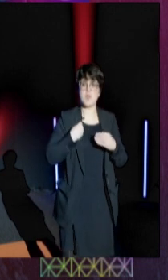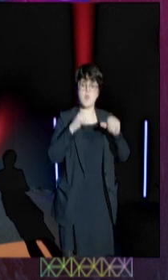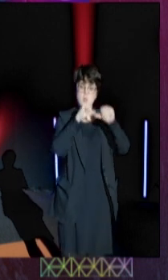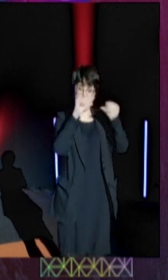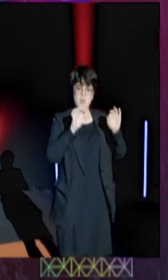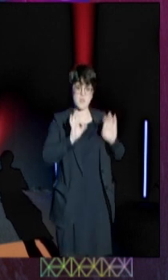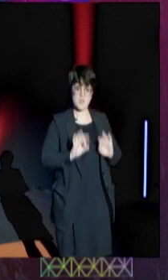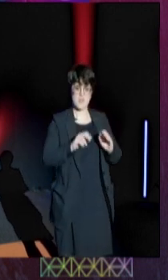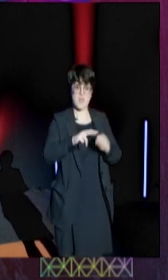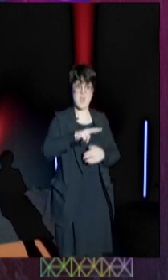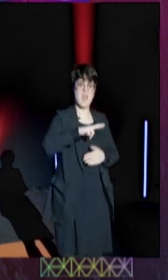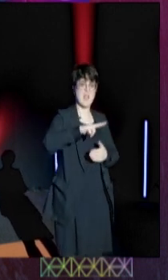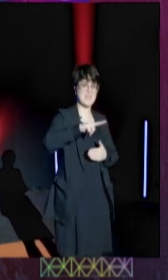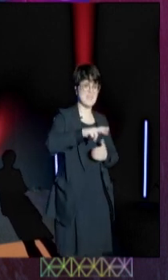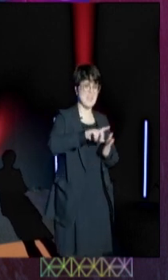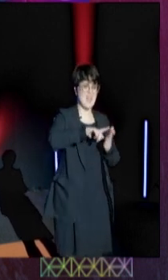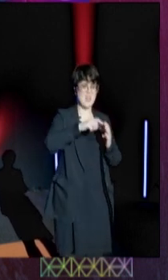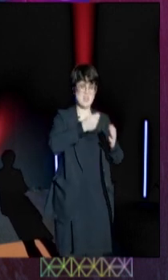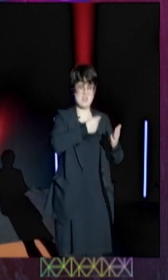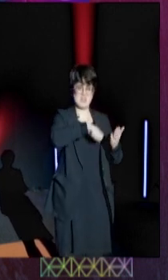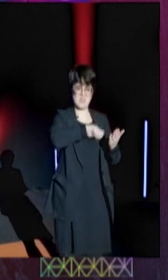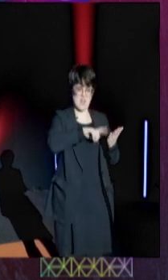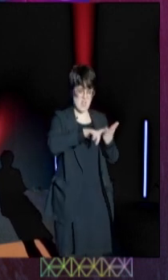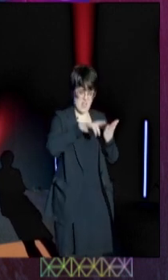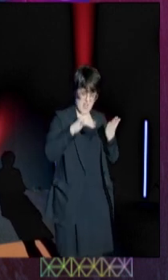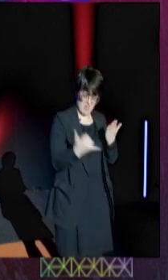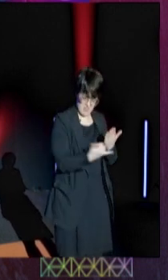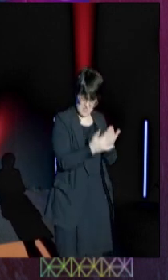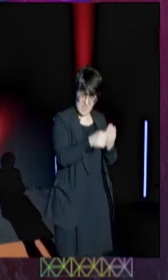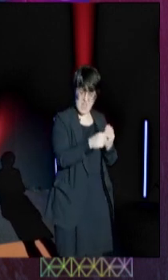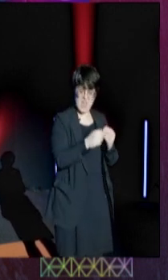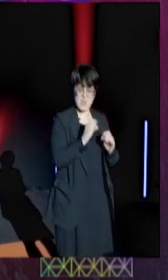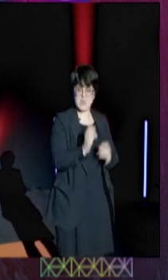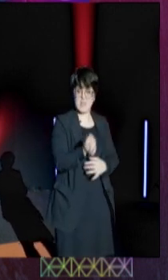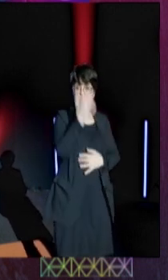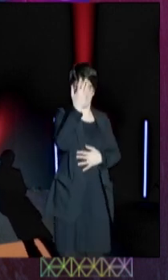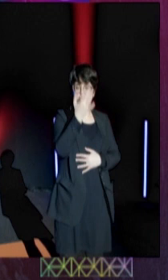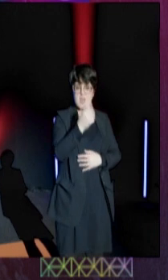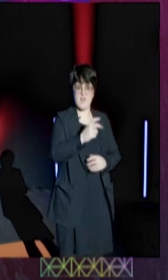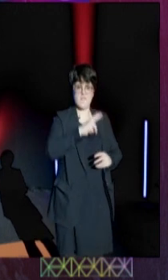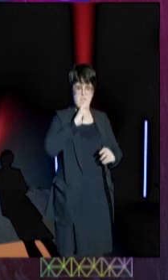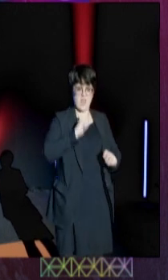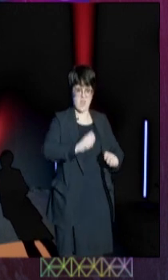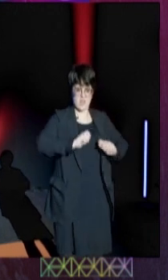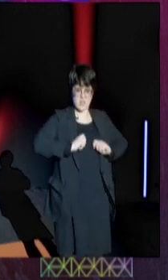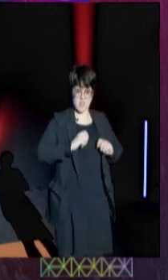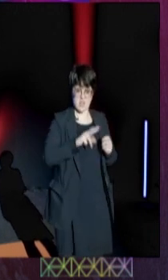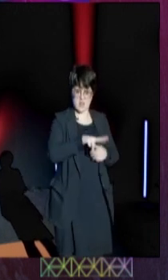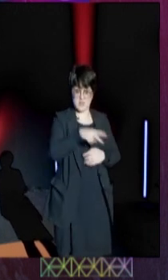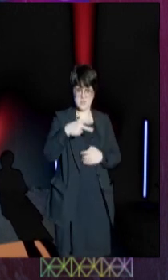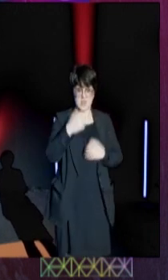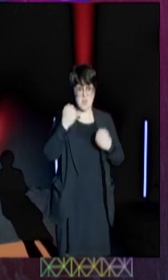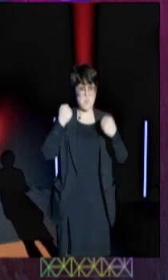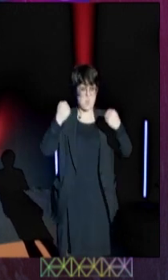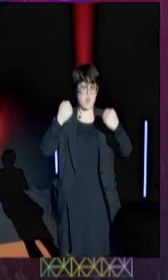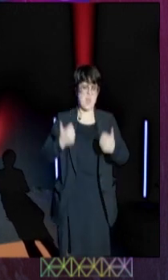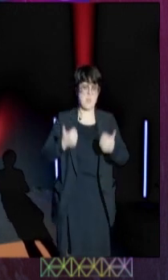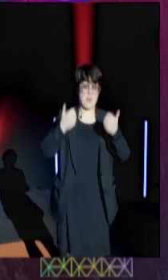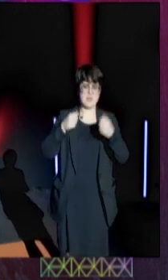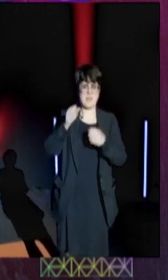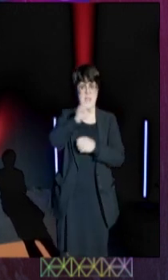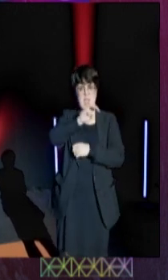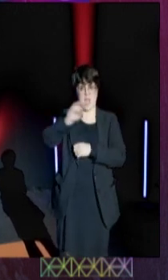español y genuinamente con mucha documentación que no sea utilizado hasta ahora eh enriquezca los resultados llega más poderosos las